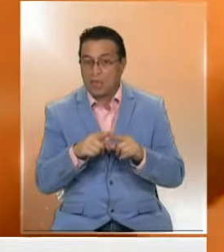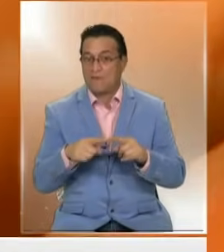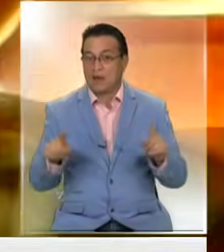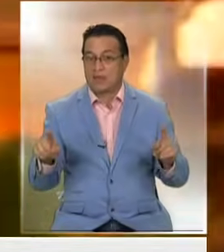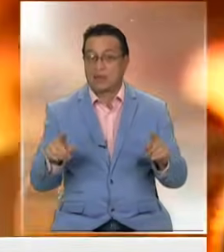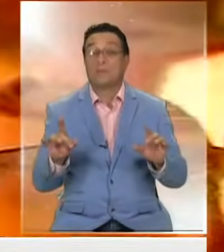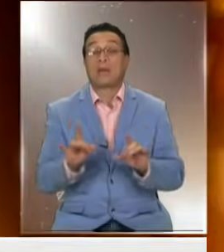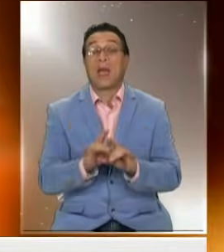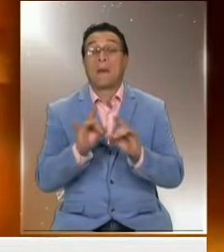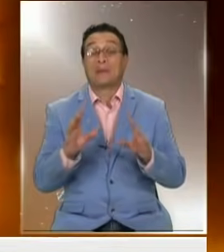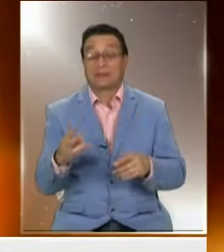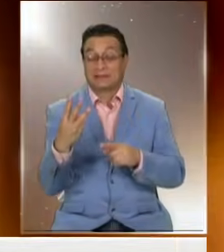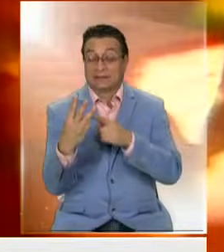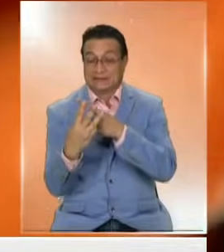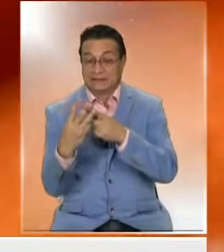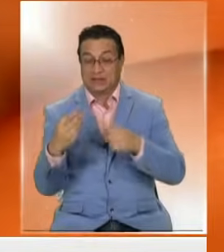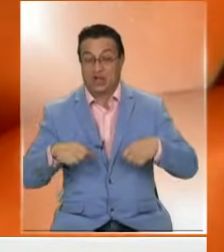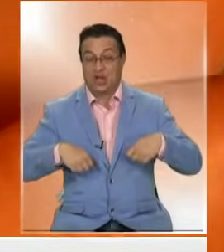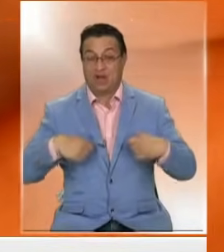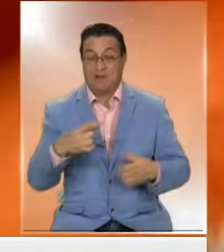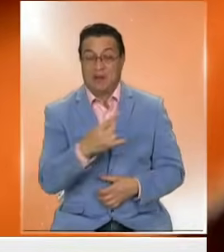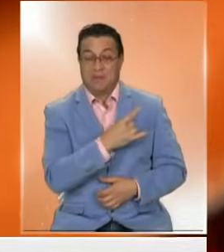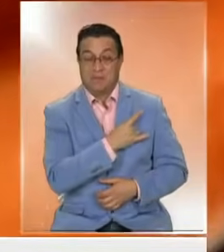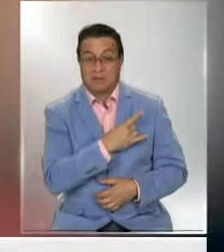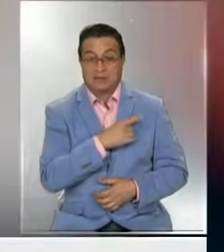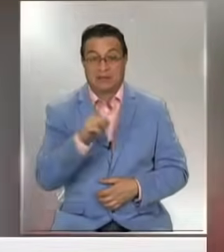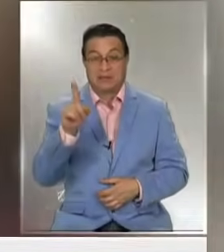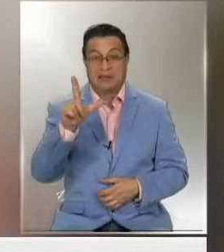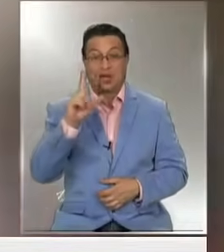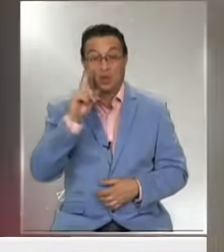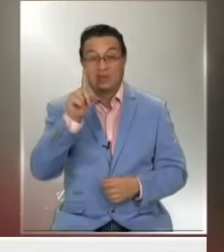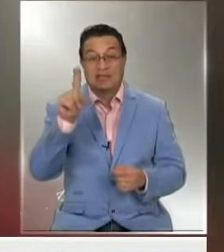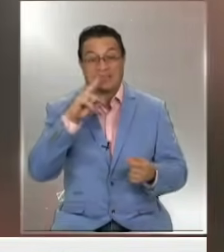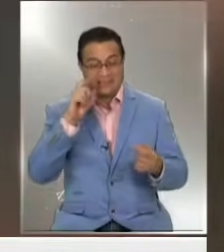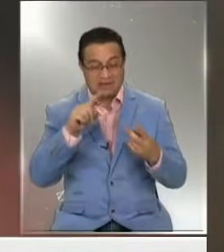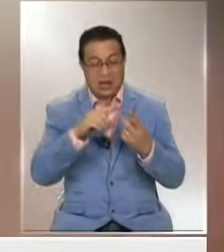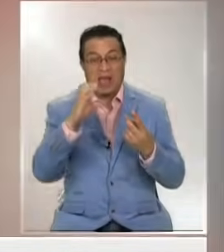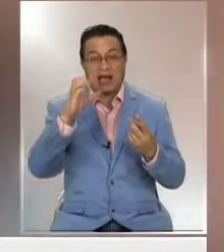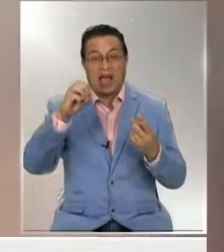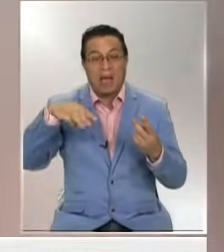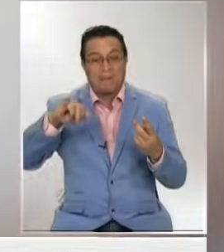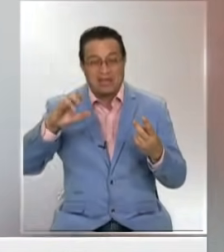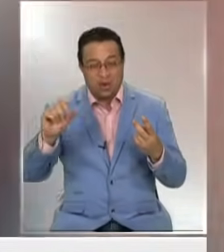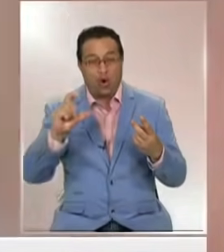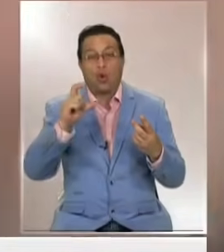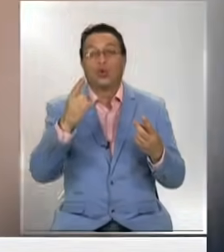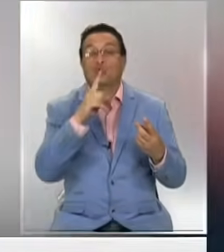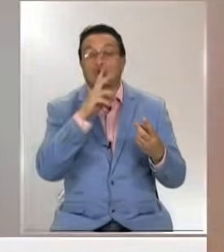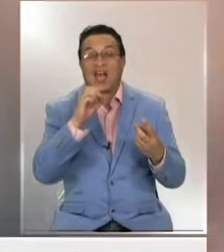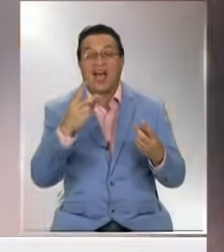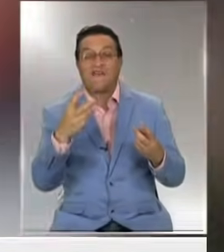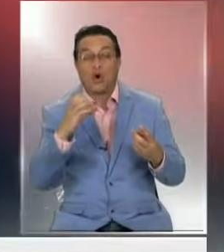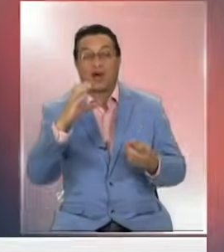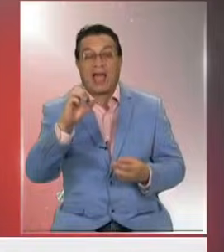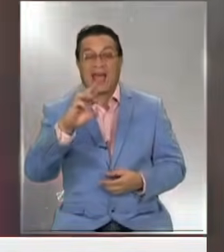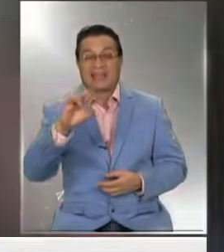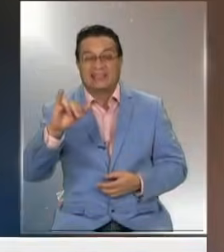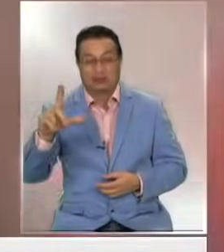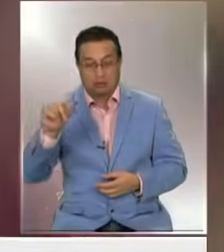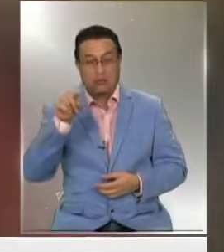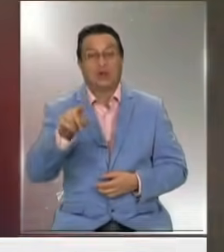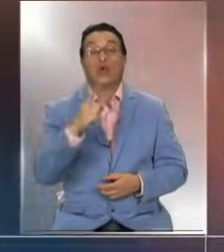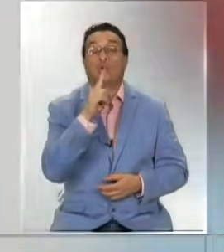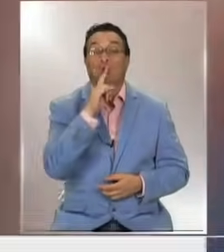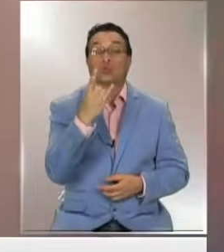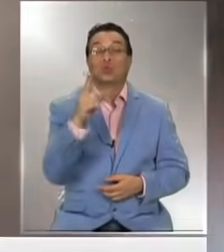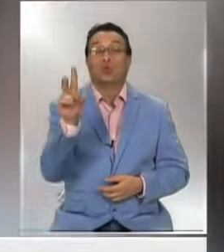En especial de estos tres jóvenes de Maipú, Luis Silva, Camilo y Gustavo Carrillo, que hicieron del Tusi su estandarte